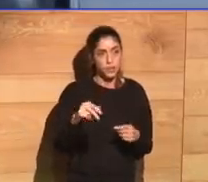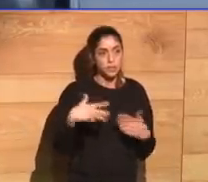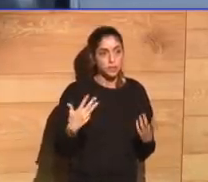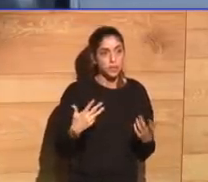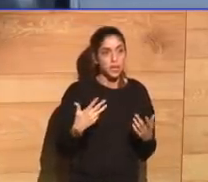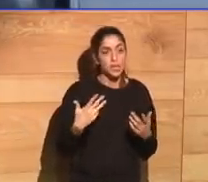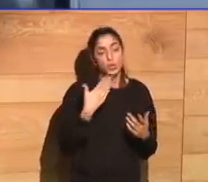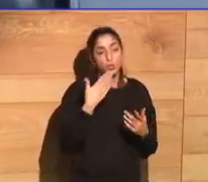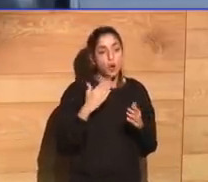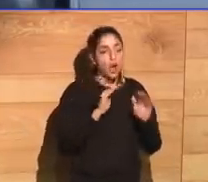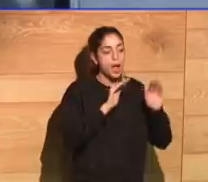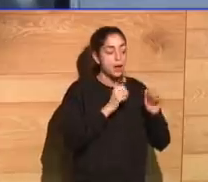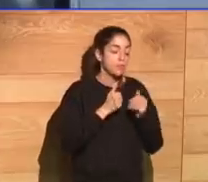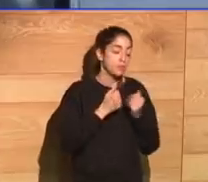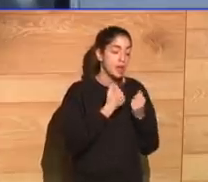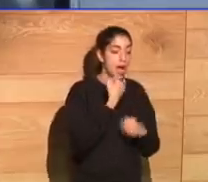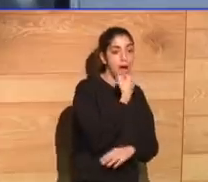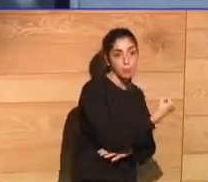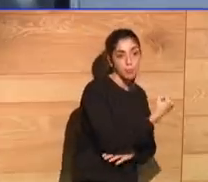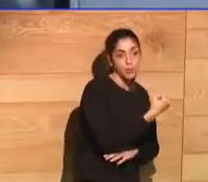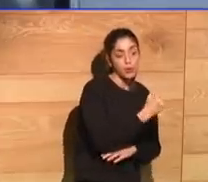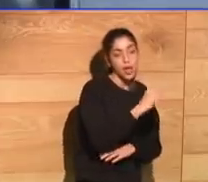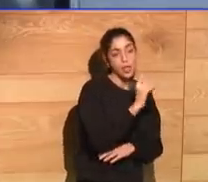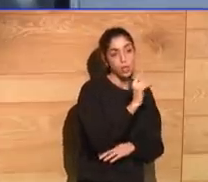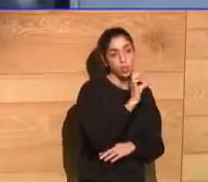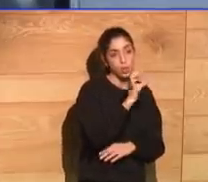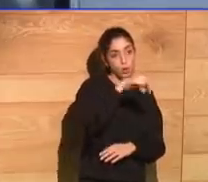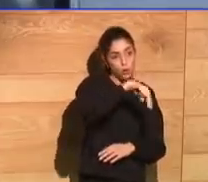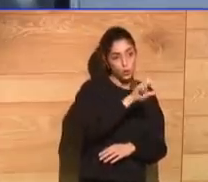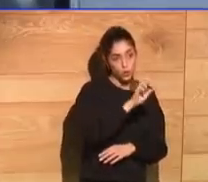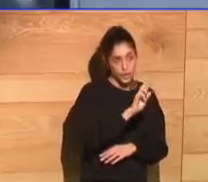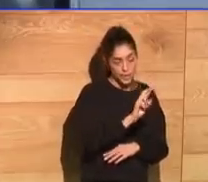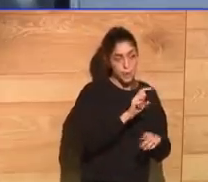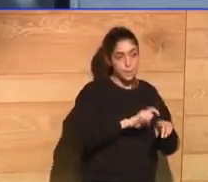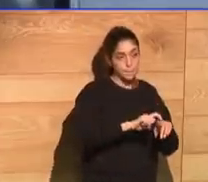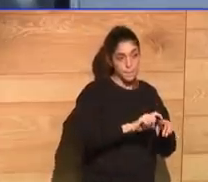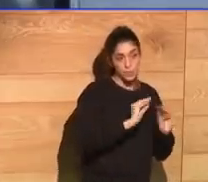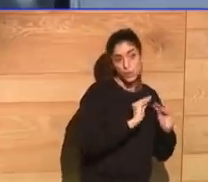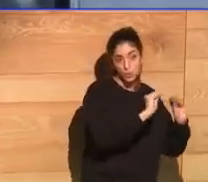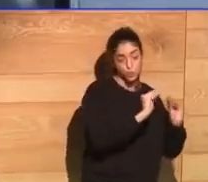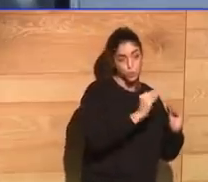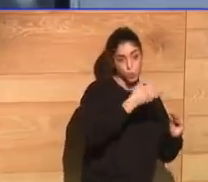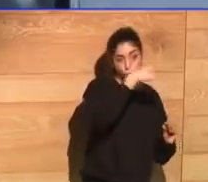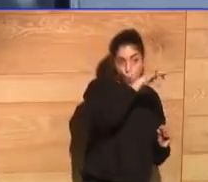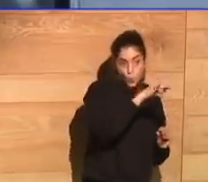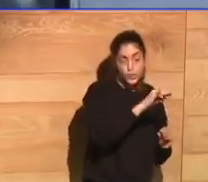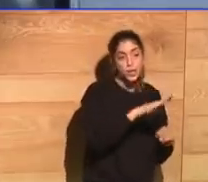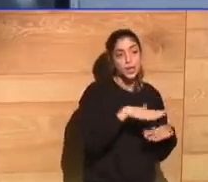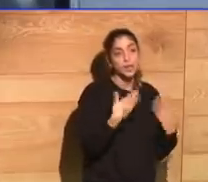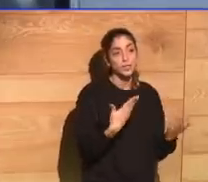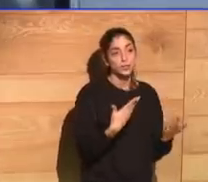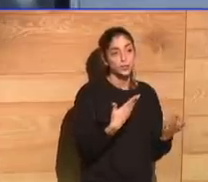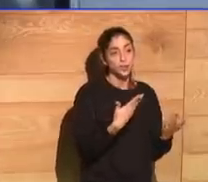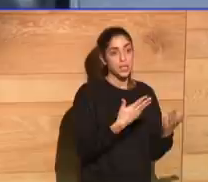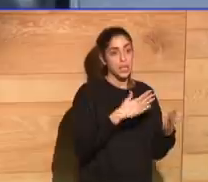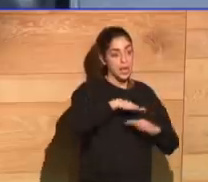en cuenta que es un motor creativo poderosísimo, con una personalidad única, que todos sienten que le ha sacado todo lo que llevan dentro y les han llevado más lejos de